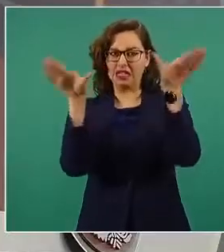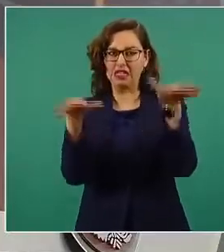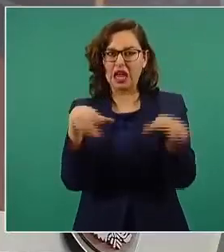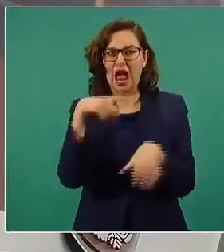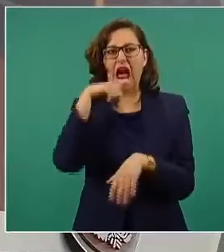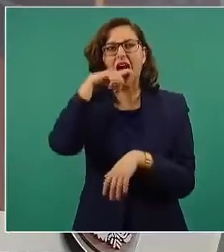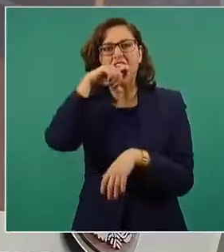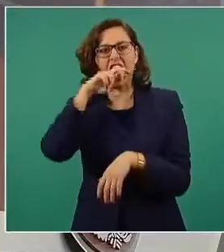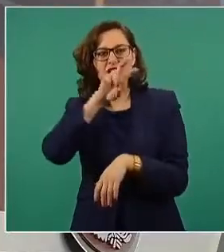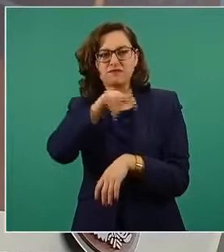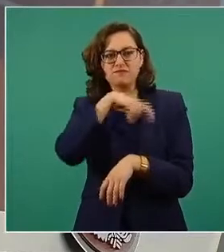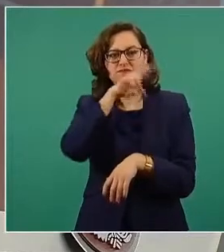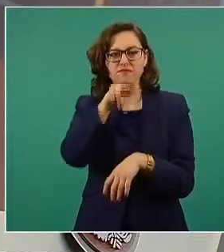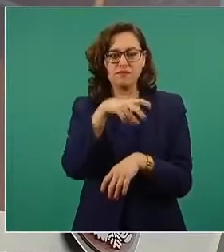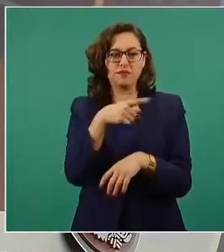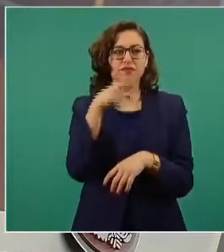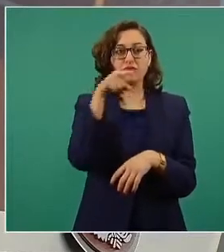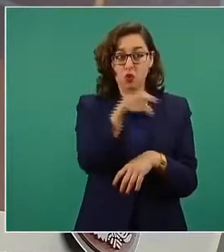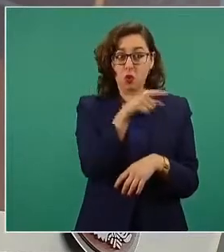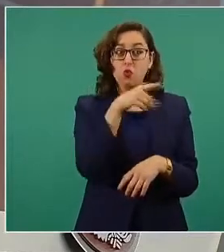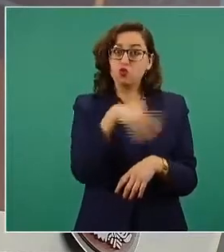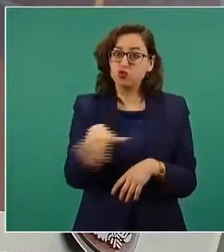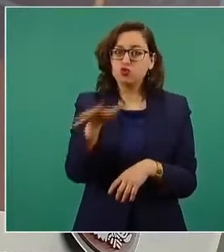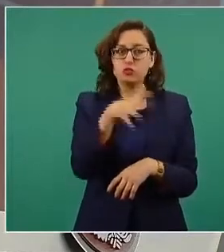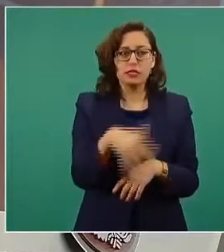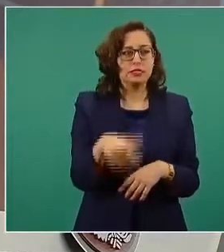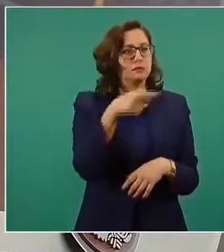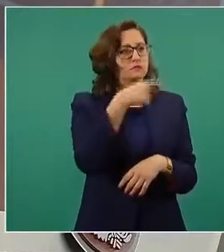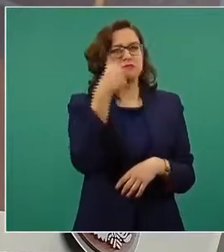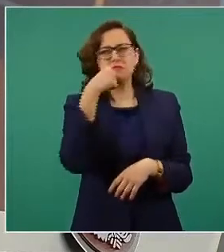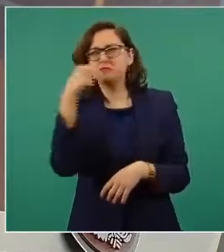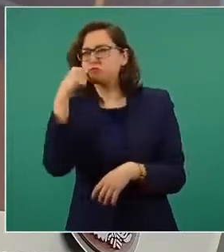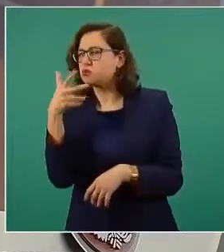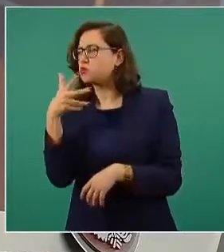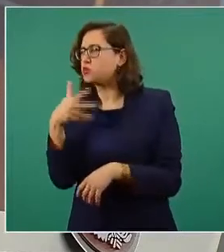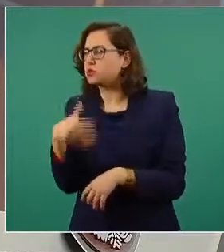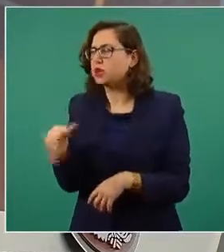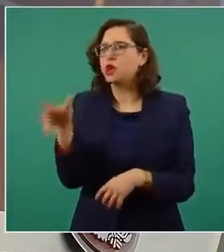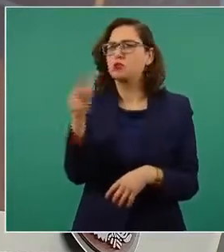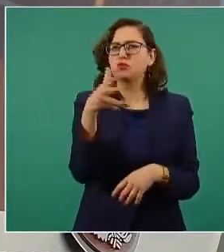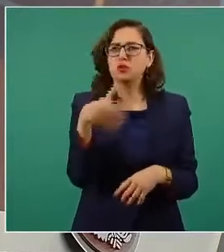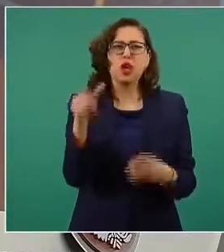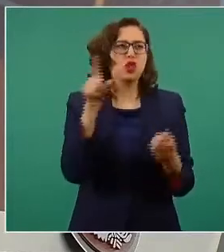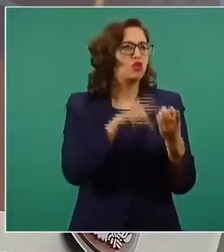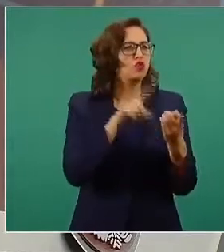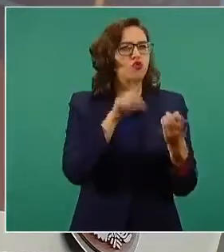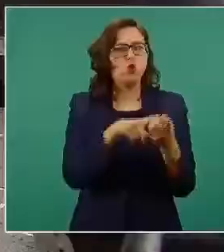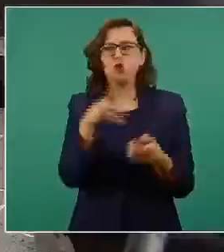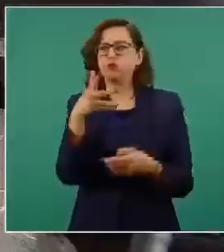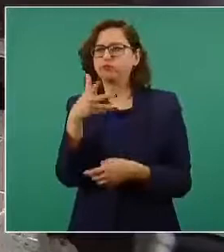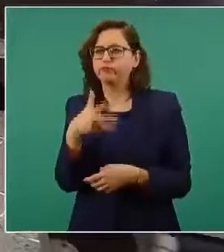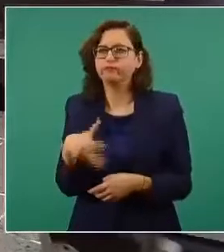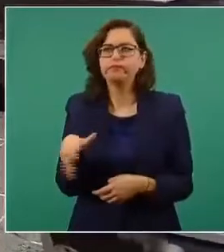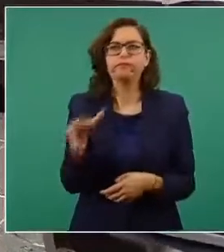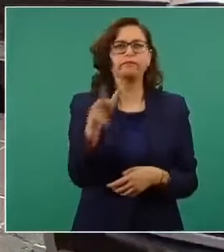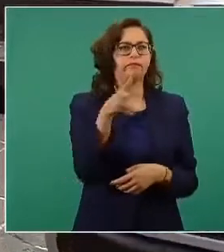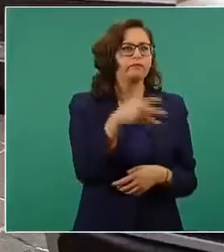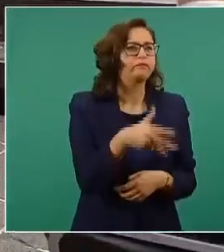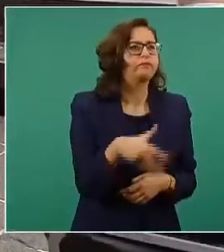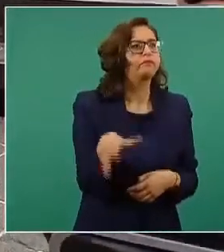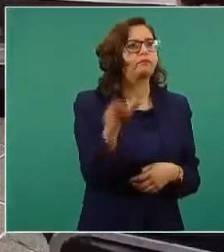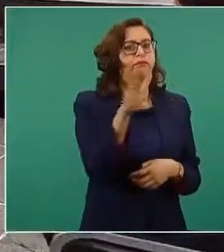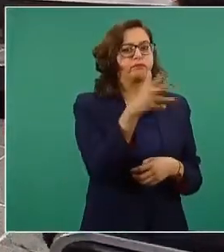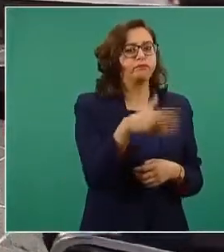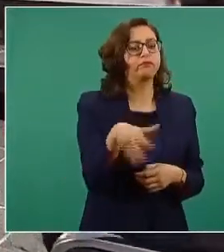los mexicas deambularon por varios lugares, siempre en busca de la señal. De acuerdo con la tira de la peregrinación,